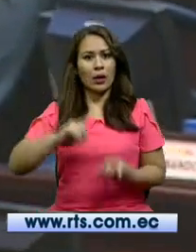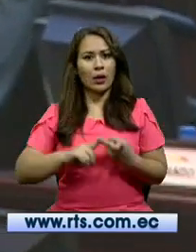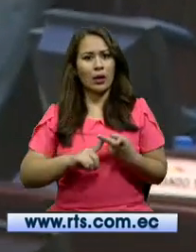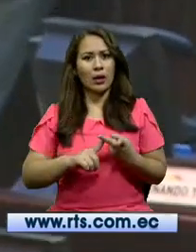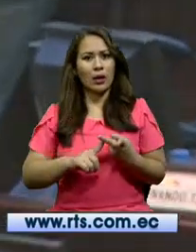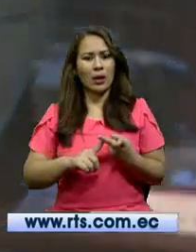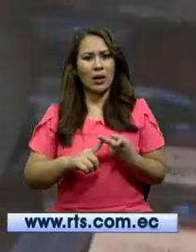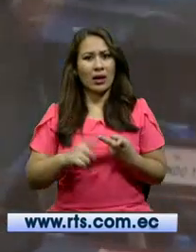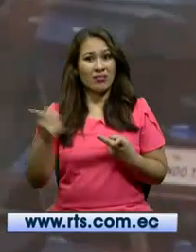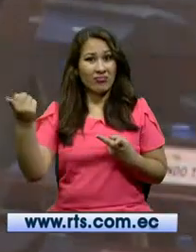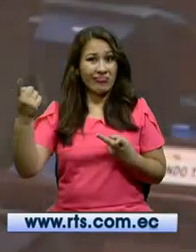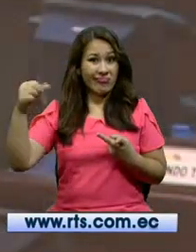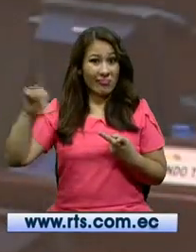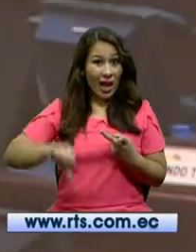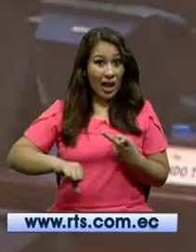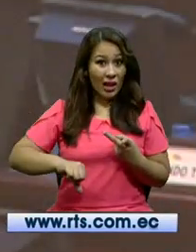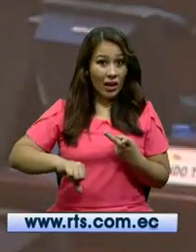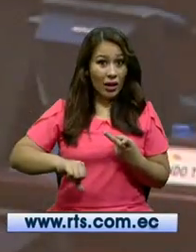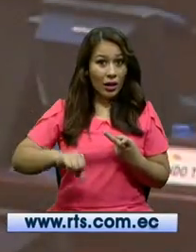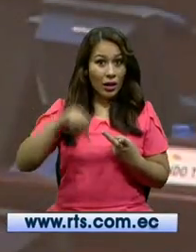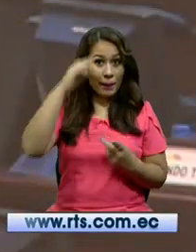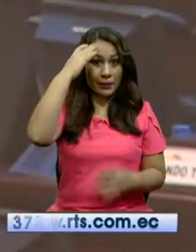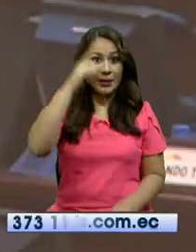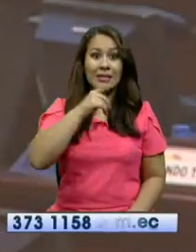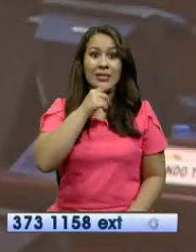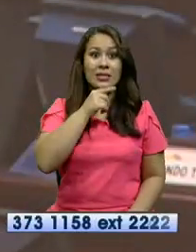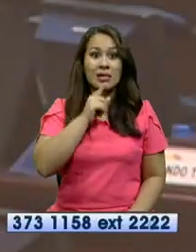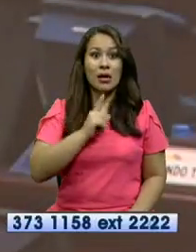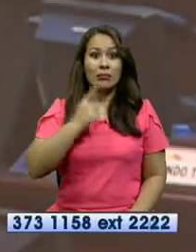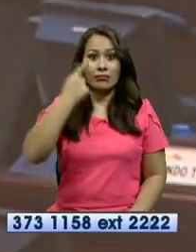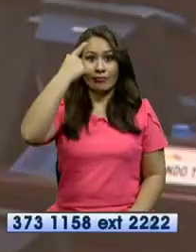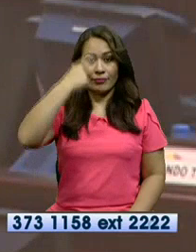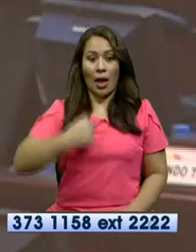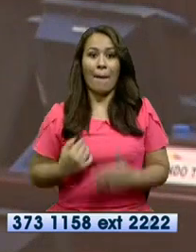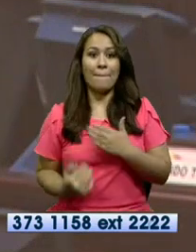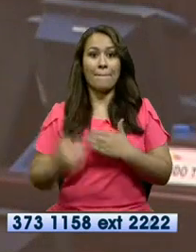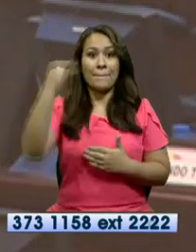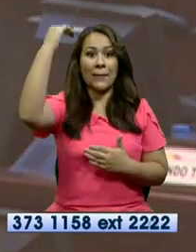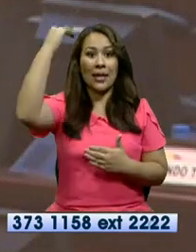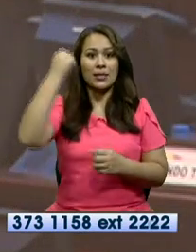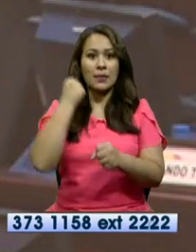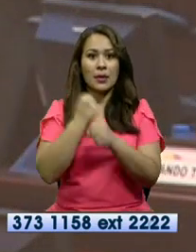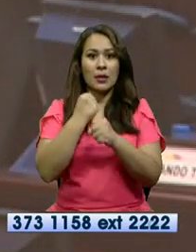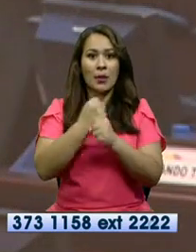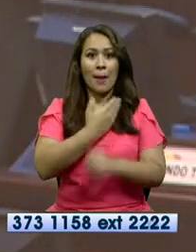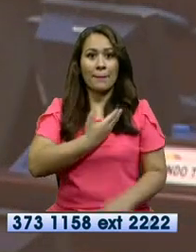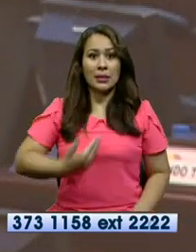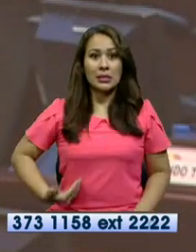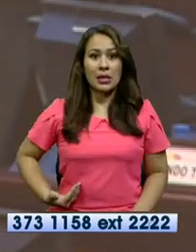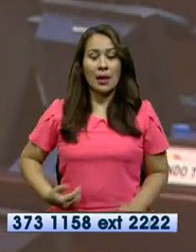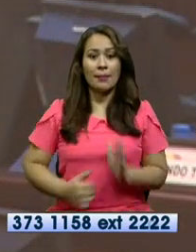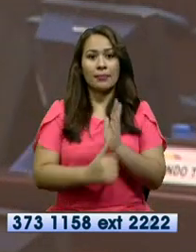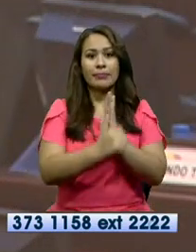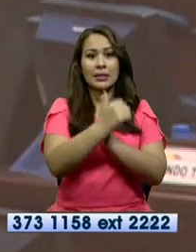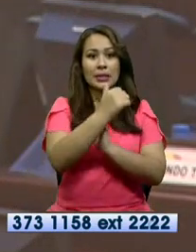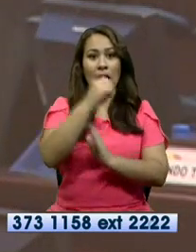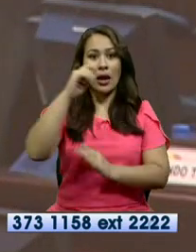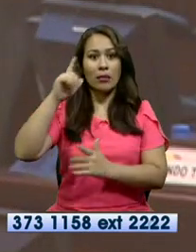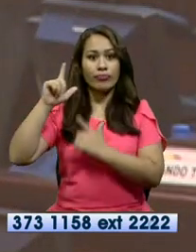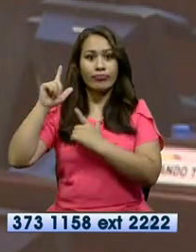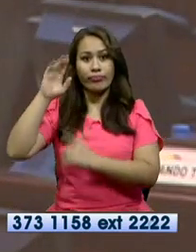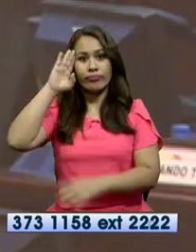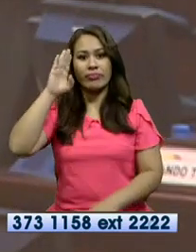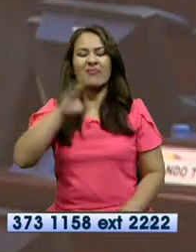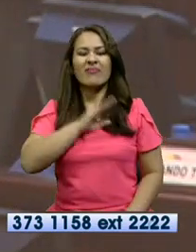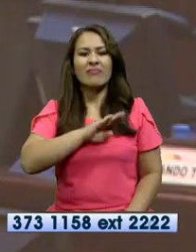sido insuficiente? Porque el civil que desempeñe la máxima función en el Ministerio de Seguridad será